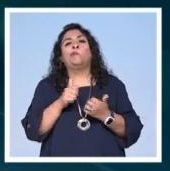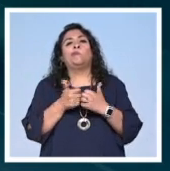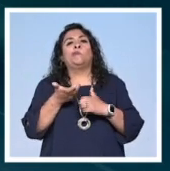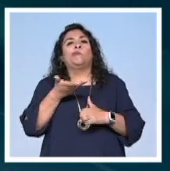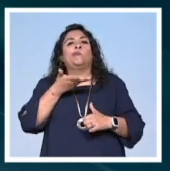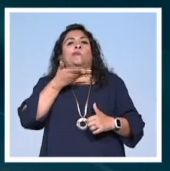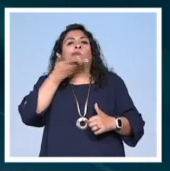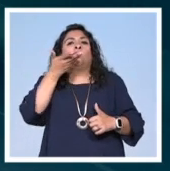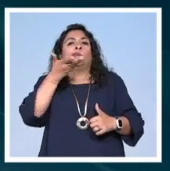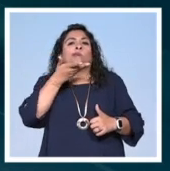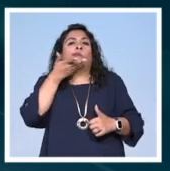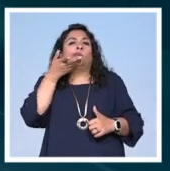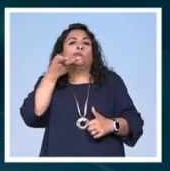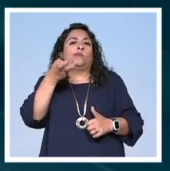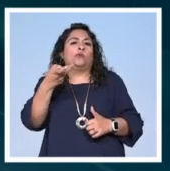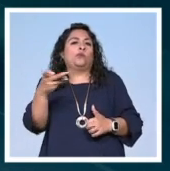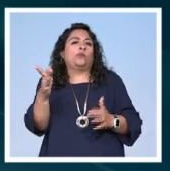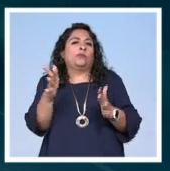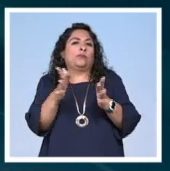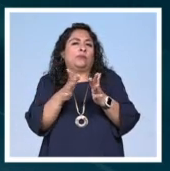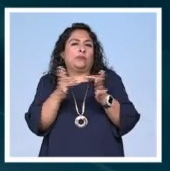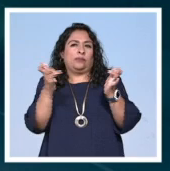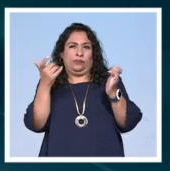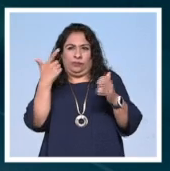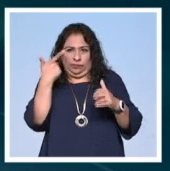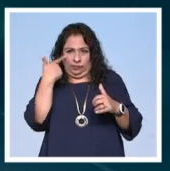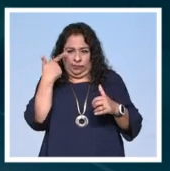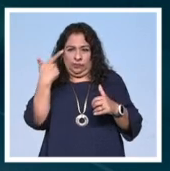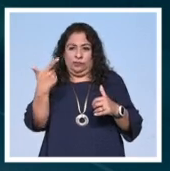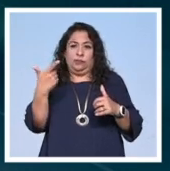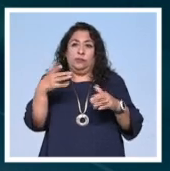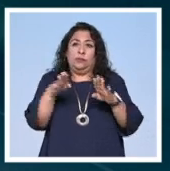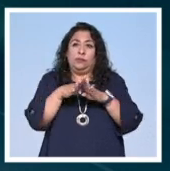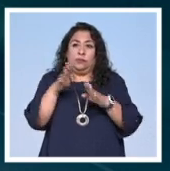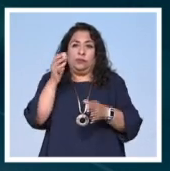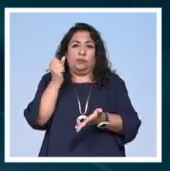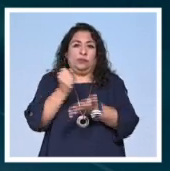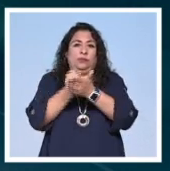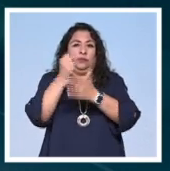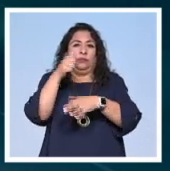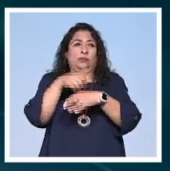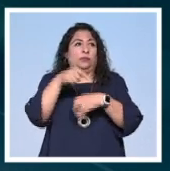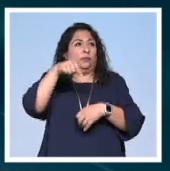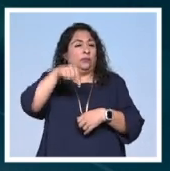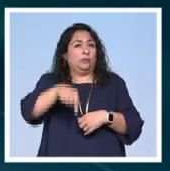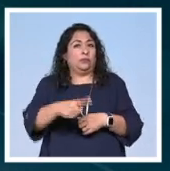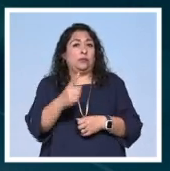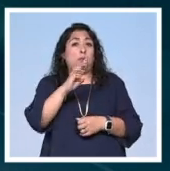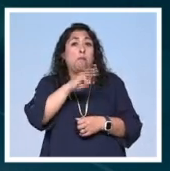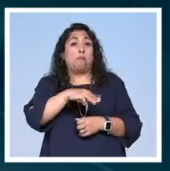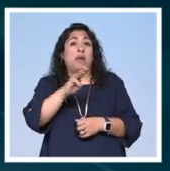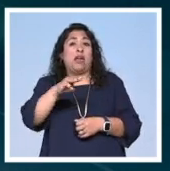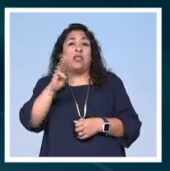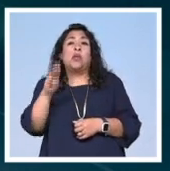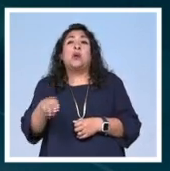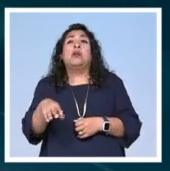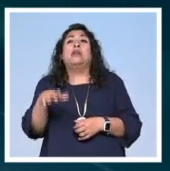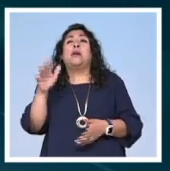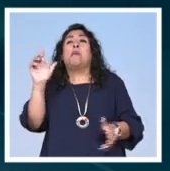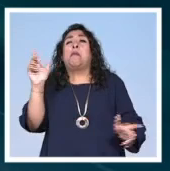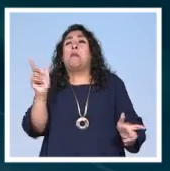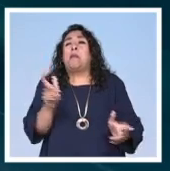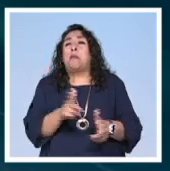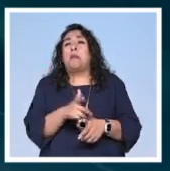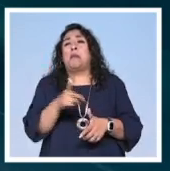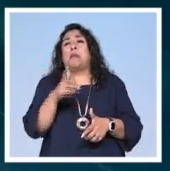al mercado tan específico francés basta con mirar la estrategia de la marca número uno aquí McDonald's que minimizó al máximo